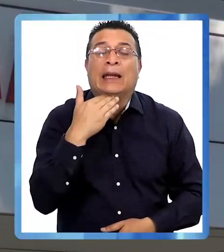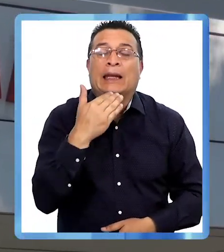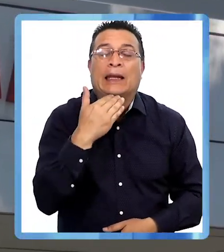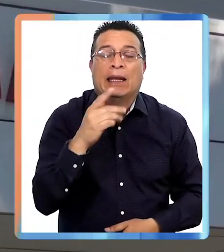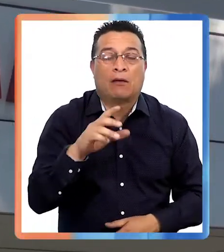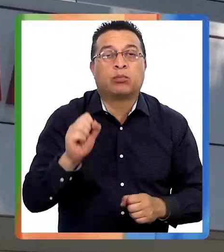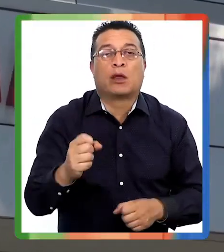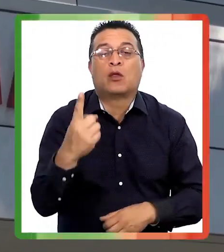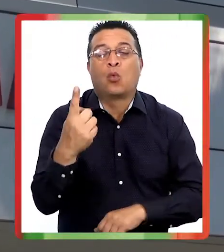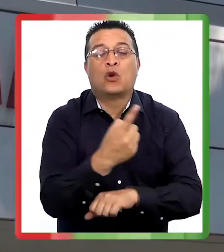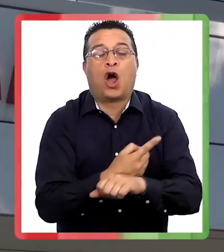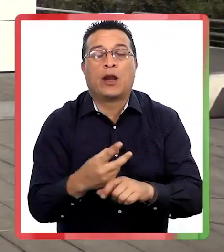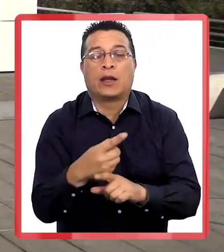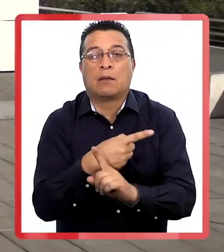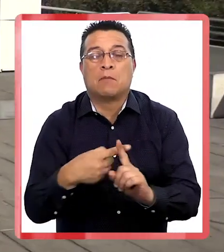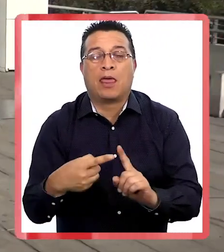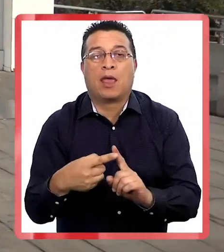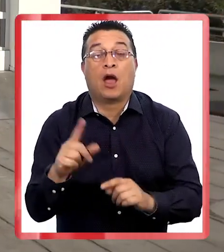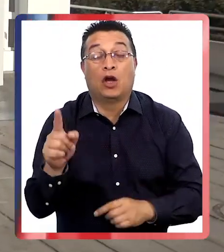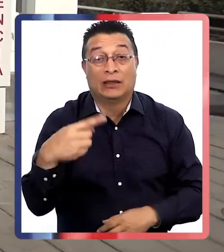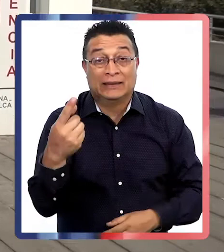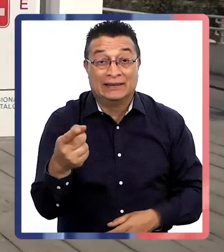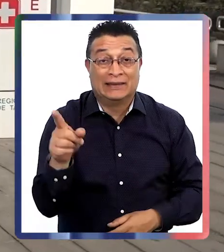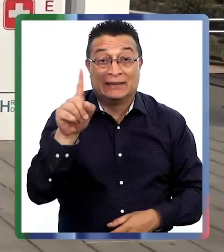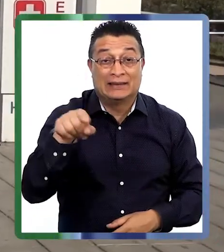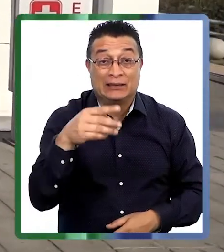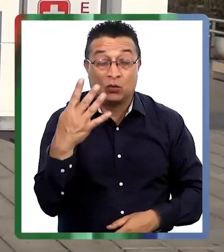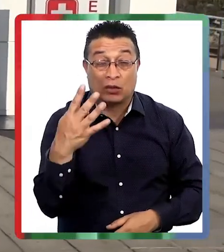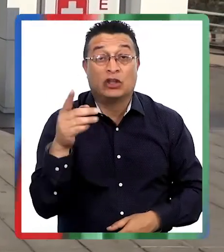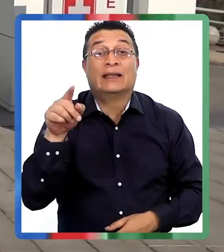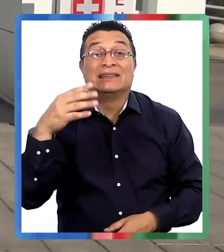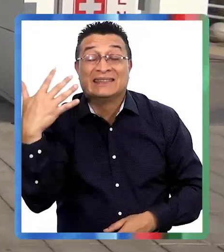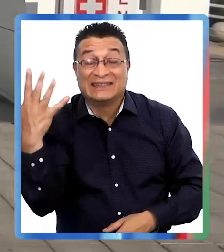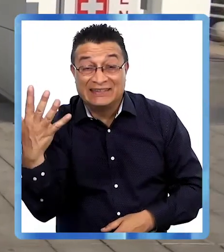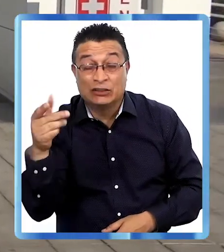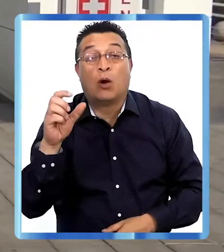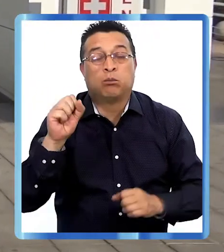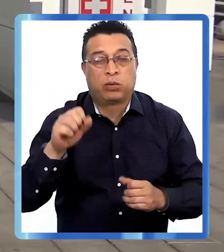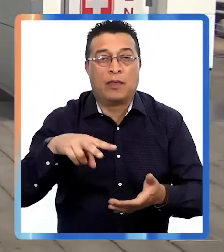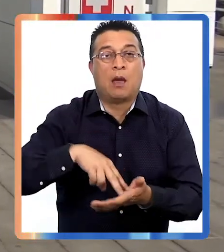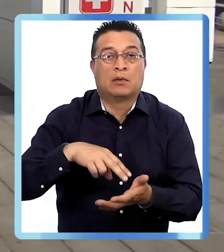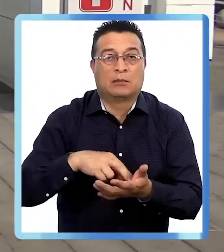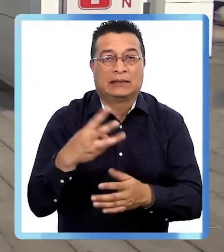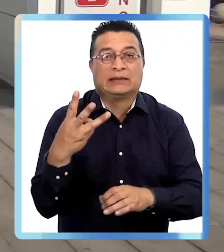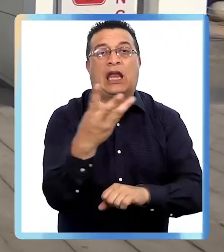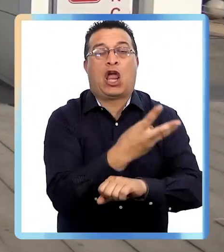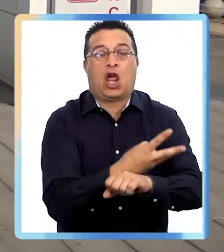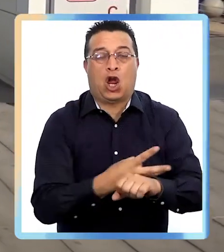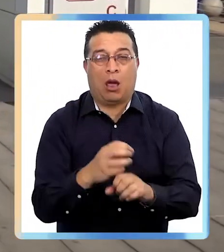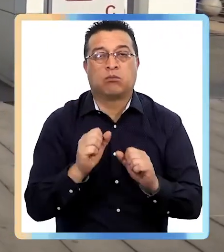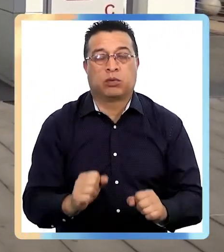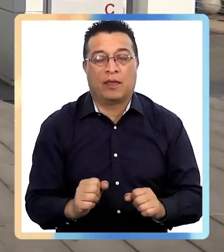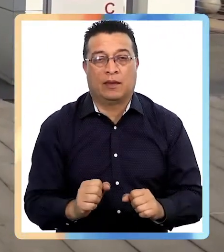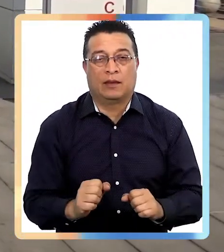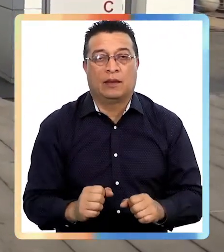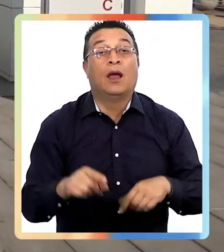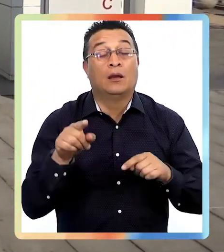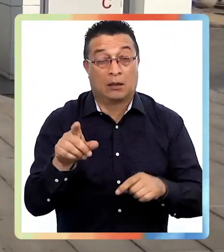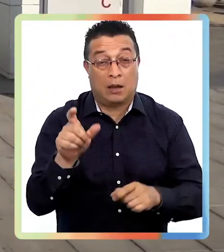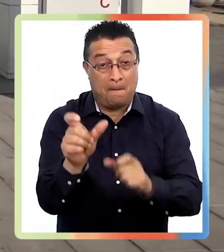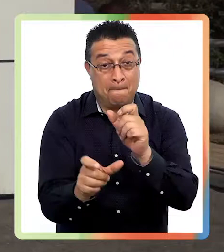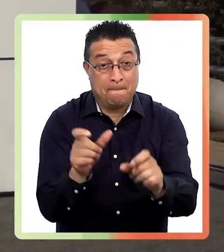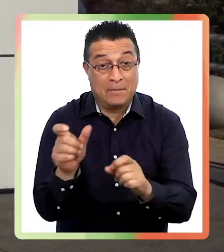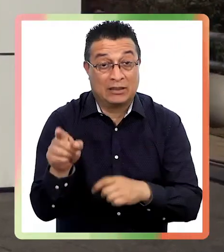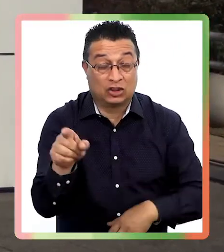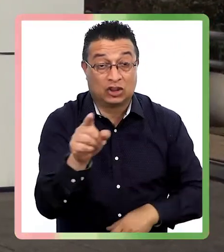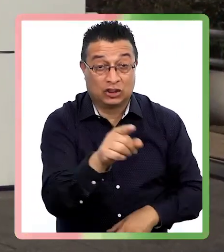y pueden esperar una hora y media mientras que los xxi cuatro y cinco pueden esperar hasta tres obras se recomienda que él